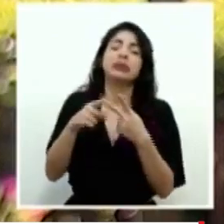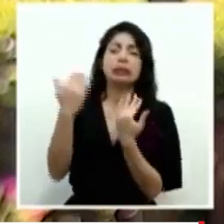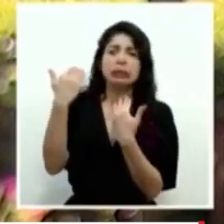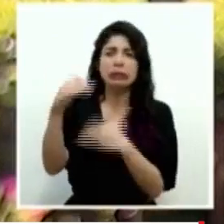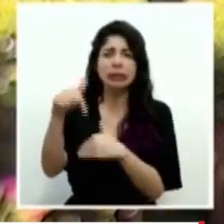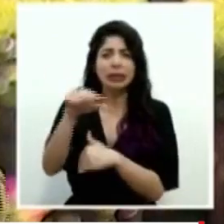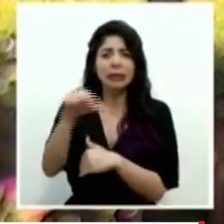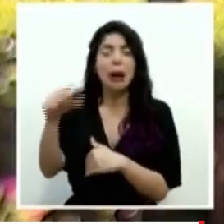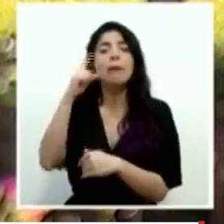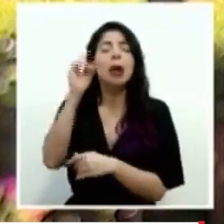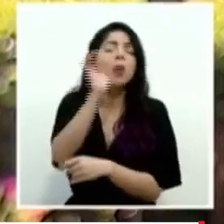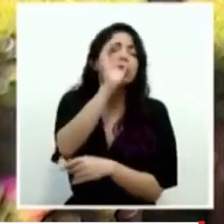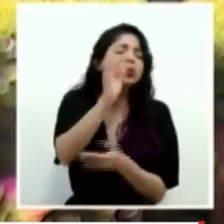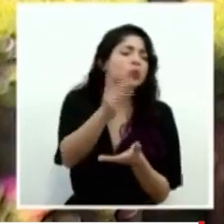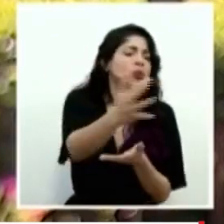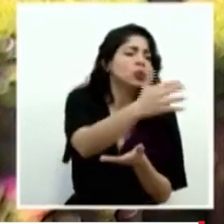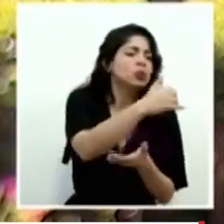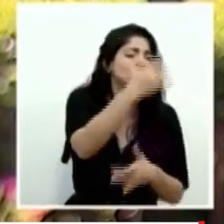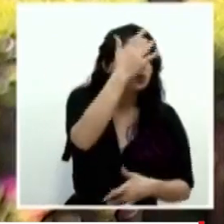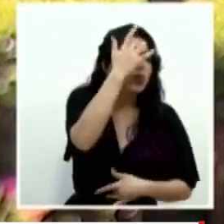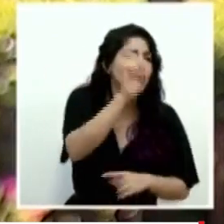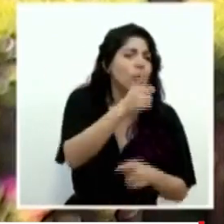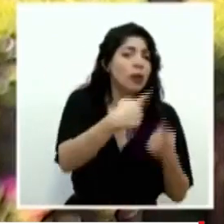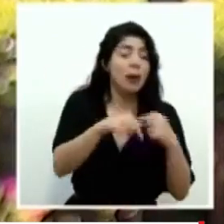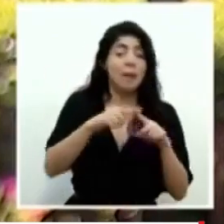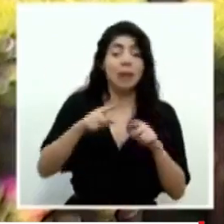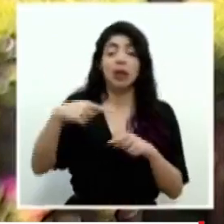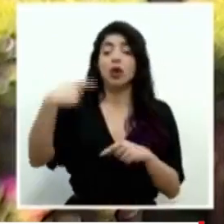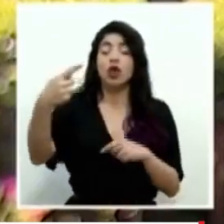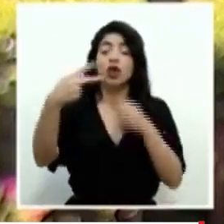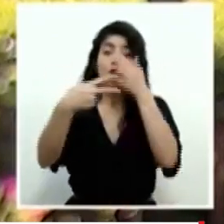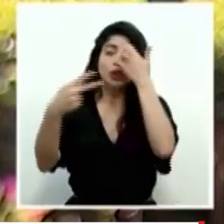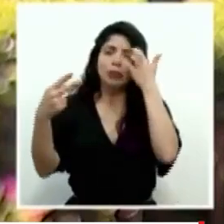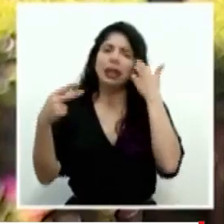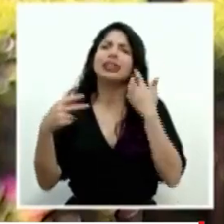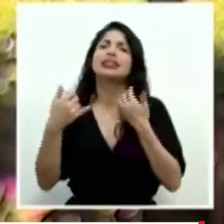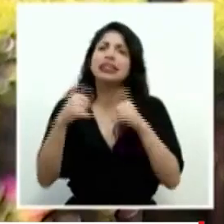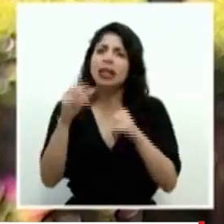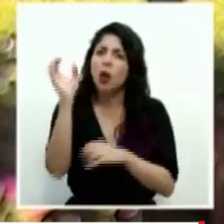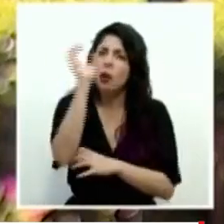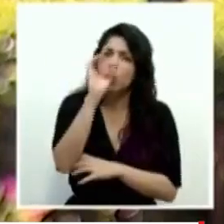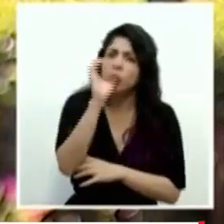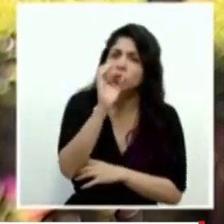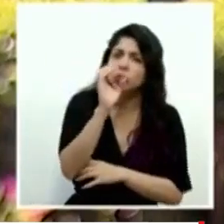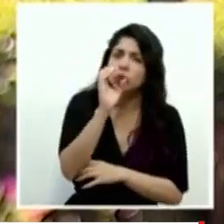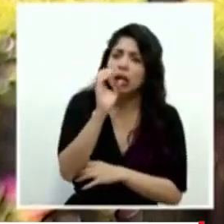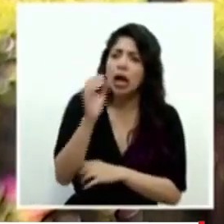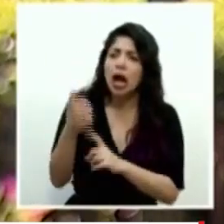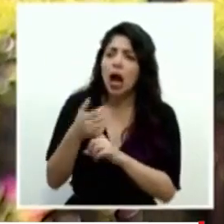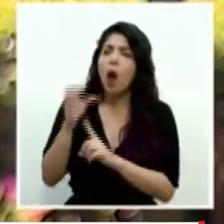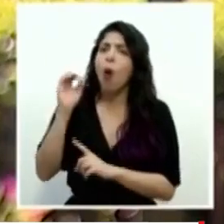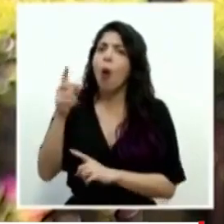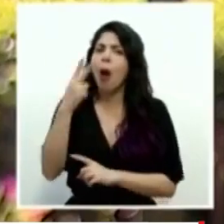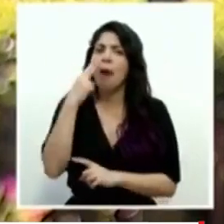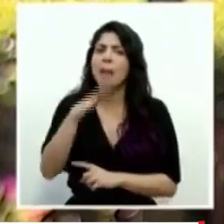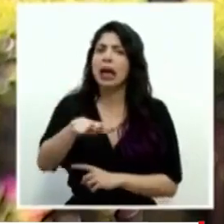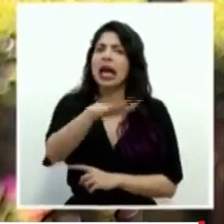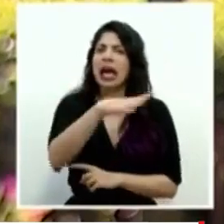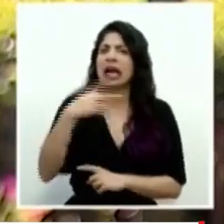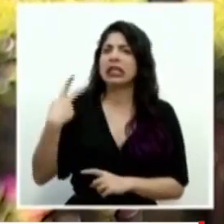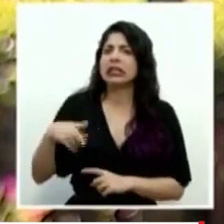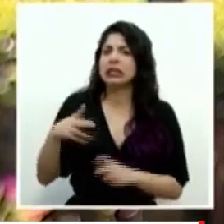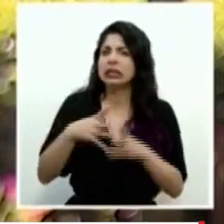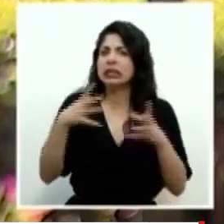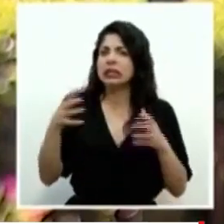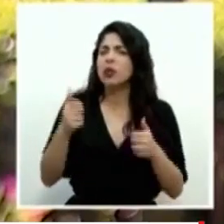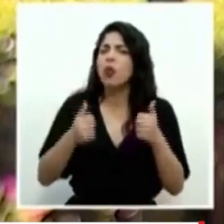era para recuperar el rastro. ¿Este martillo que viene en estas 2 semanas venideras es para seguir buscando el rastro o porque si ustedes notan una amenaza más grande con el